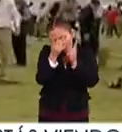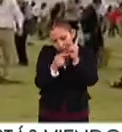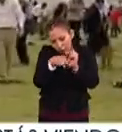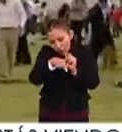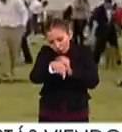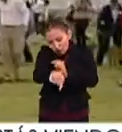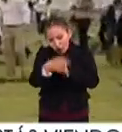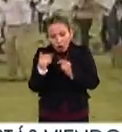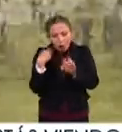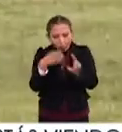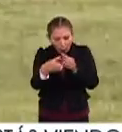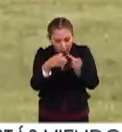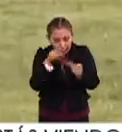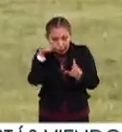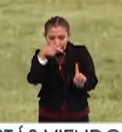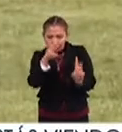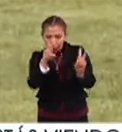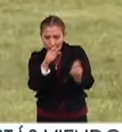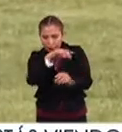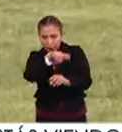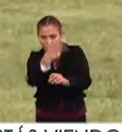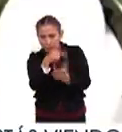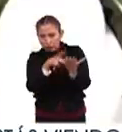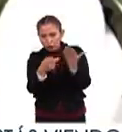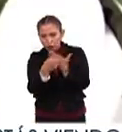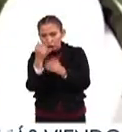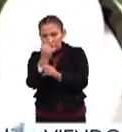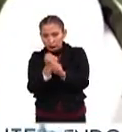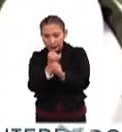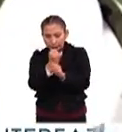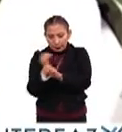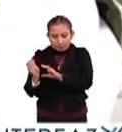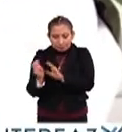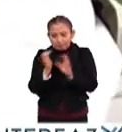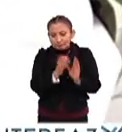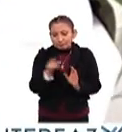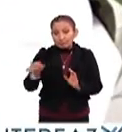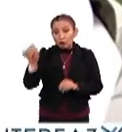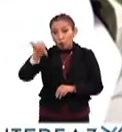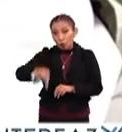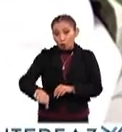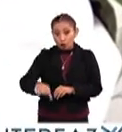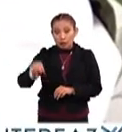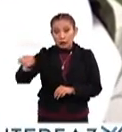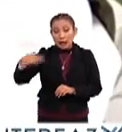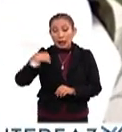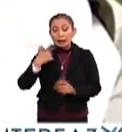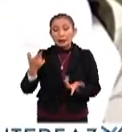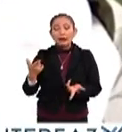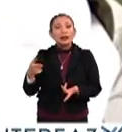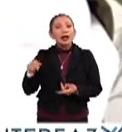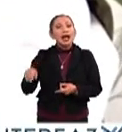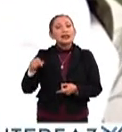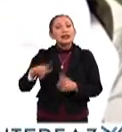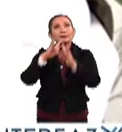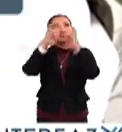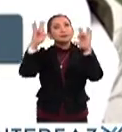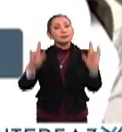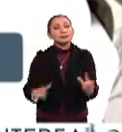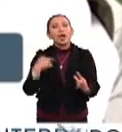forestales comerciales son los temas principales de estos 13 proyectos de investigación. El día de hoy estamos en el